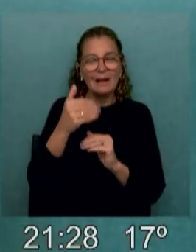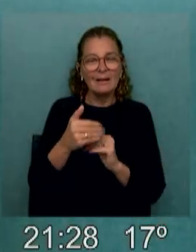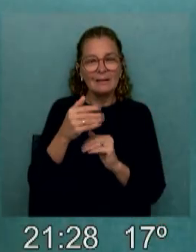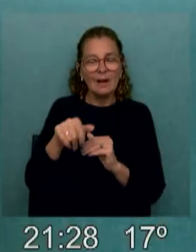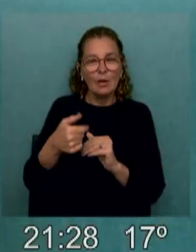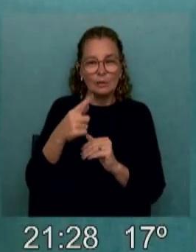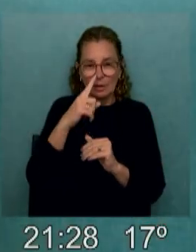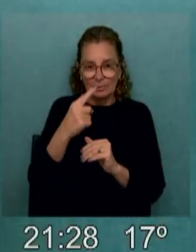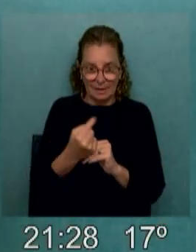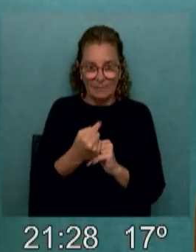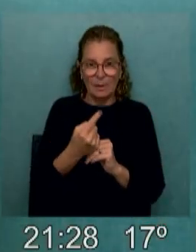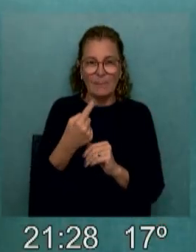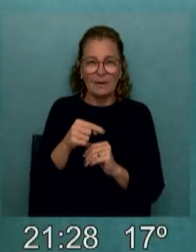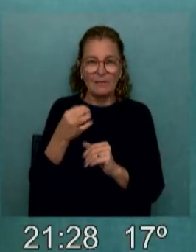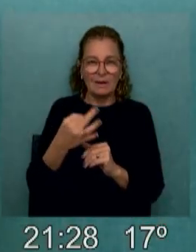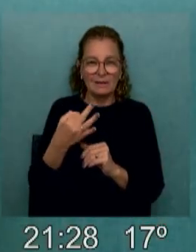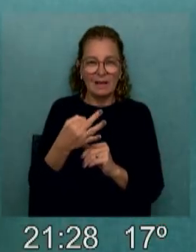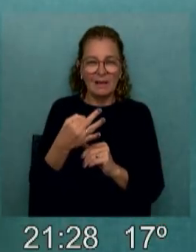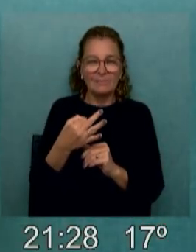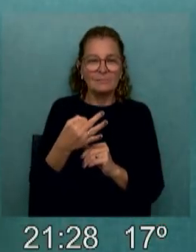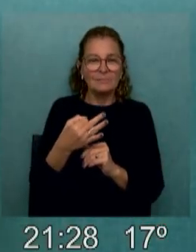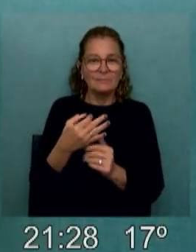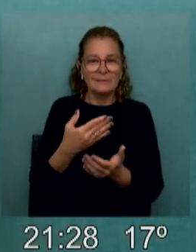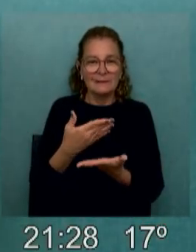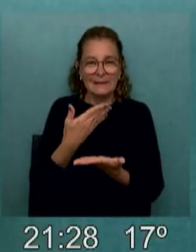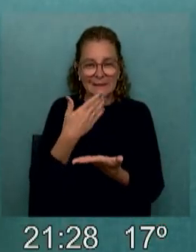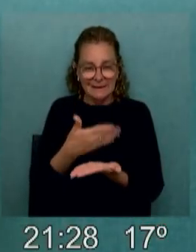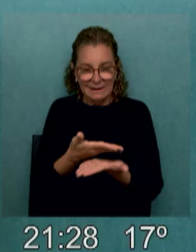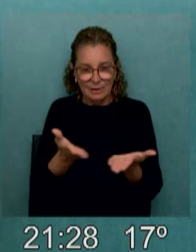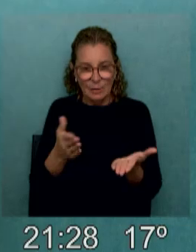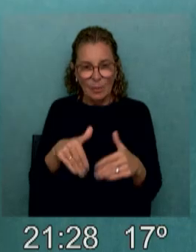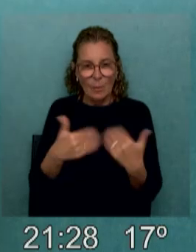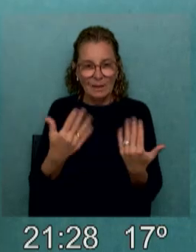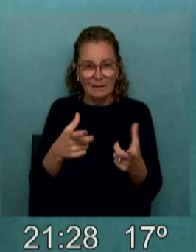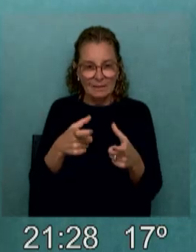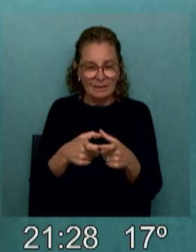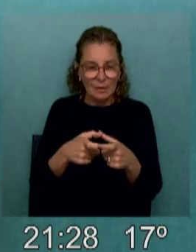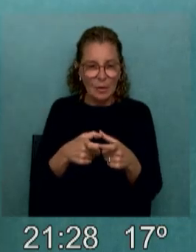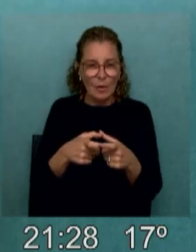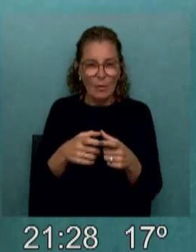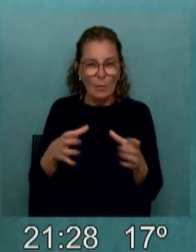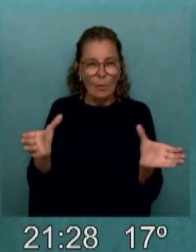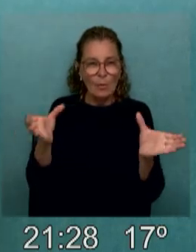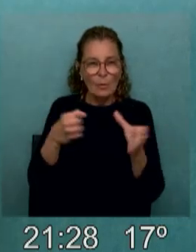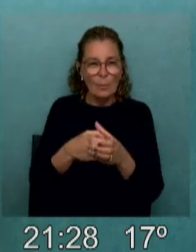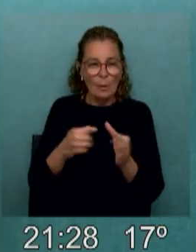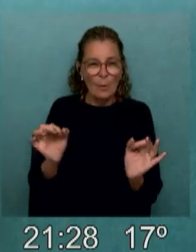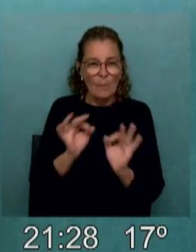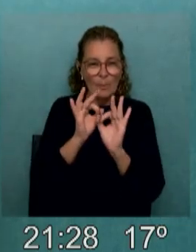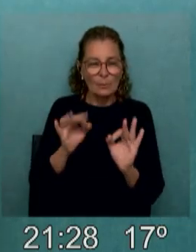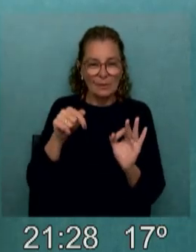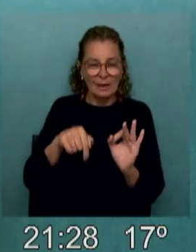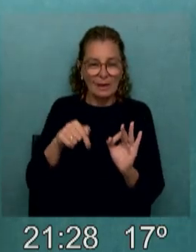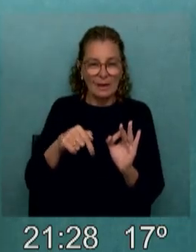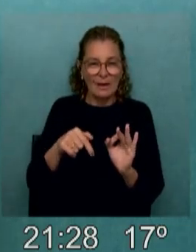otra velocidad, ¿no? Pero en realidad, digo, entendiendo de que cualquier disco de una banda mainstream de acá,